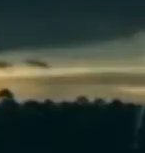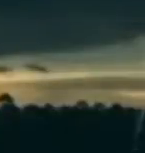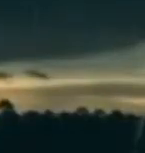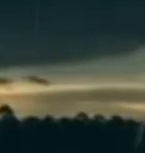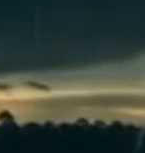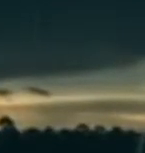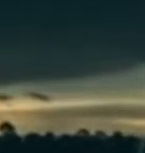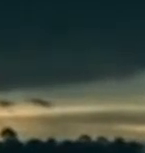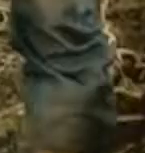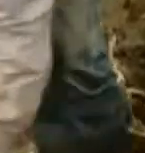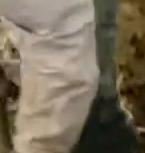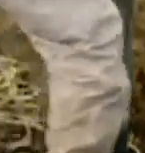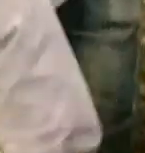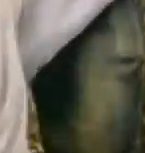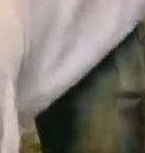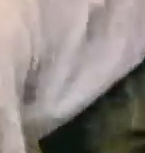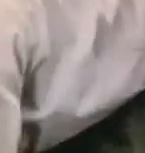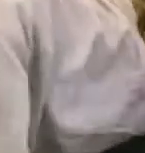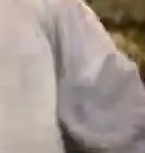552-5250. Yo tengo trabajo.